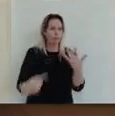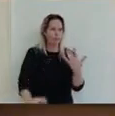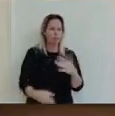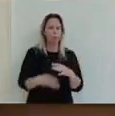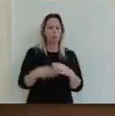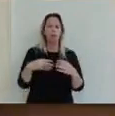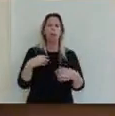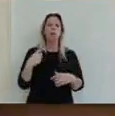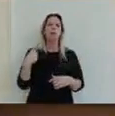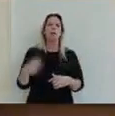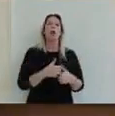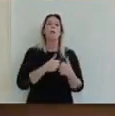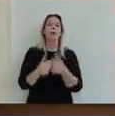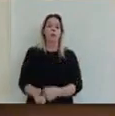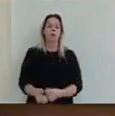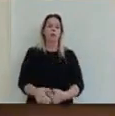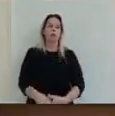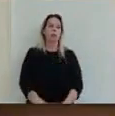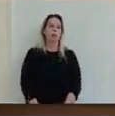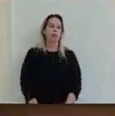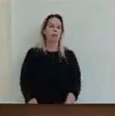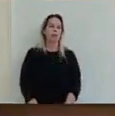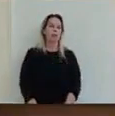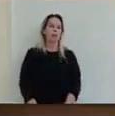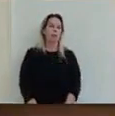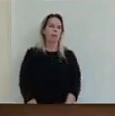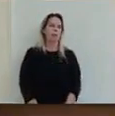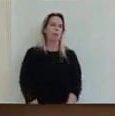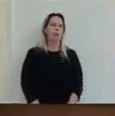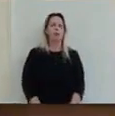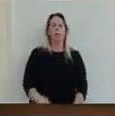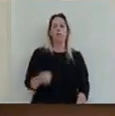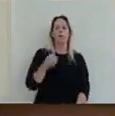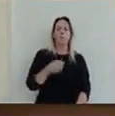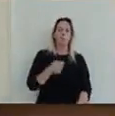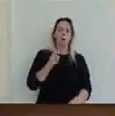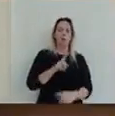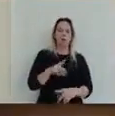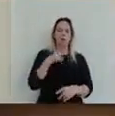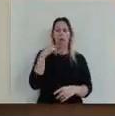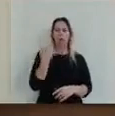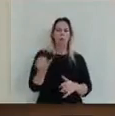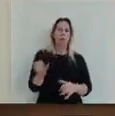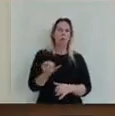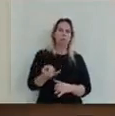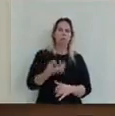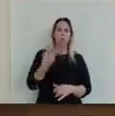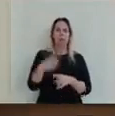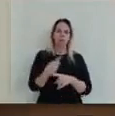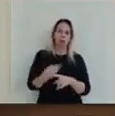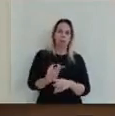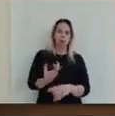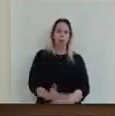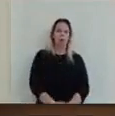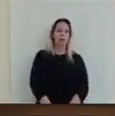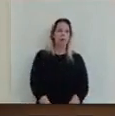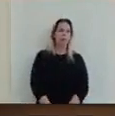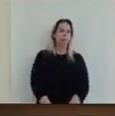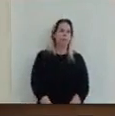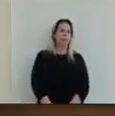Estuvimos siempre. Pero tampoco hagamos proselitismo, como ustedes dijeron, y decir cualquier